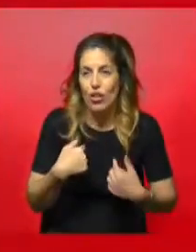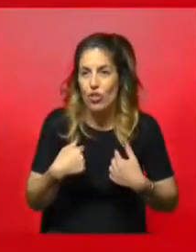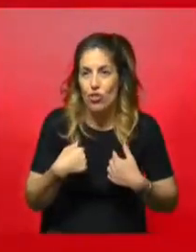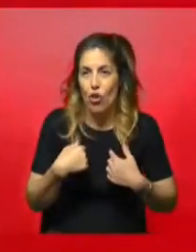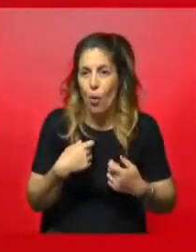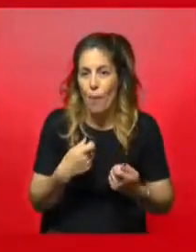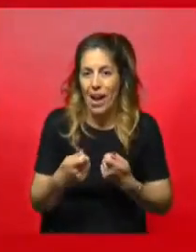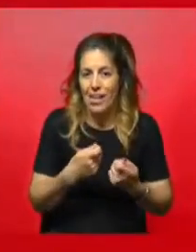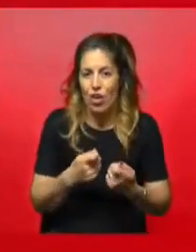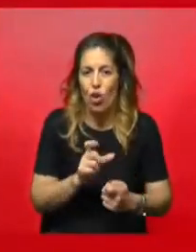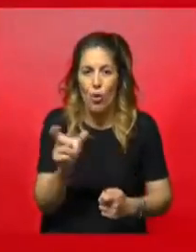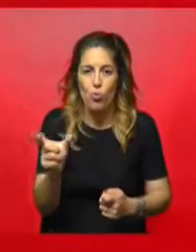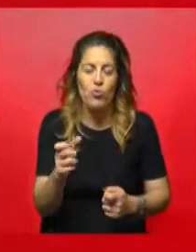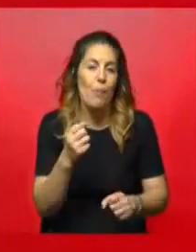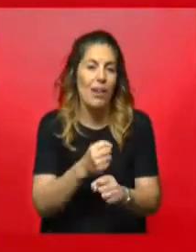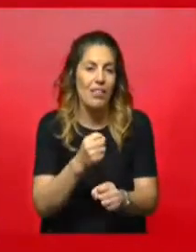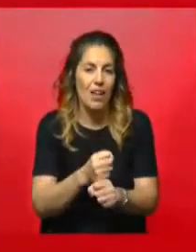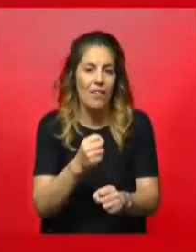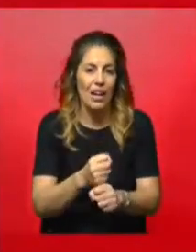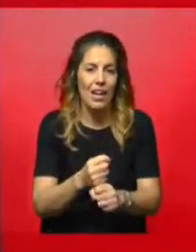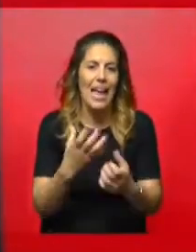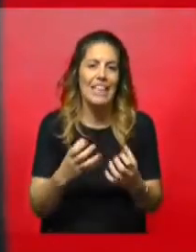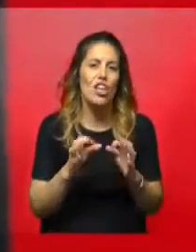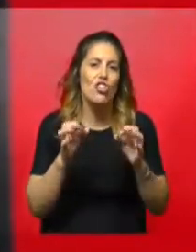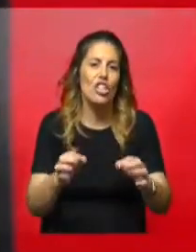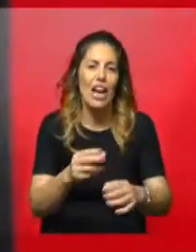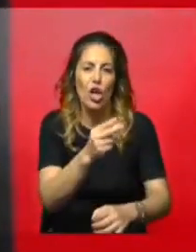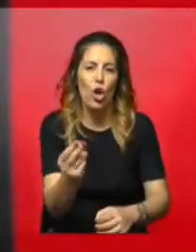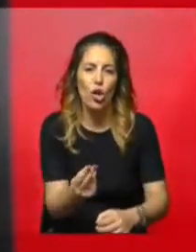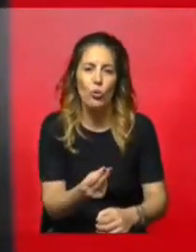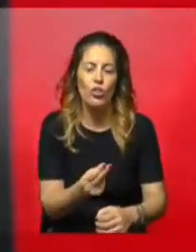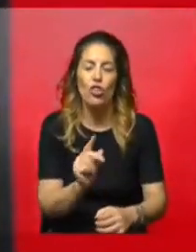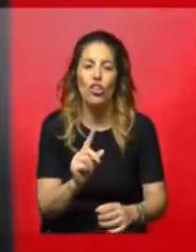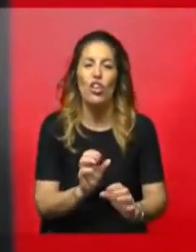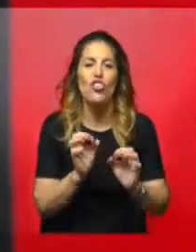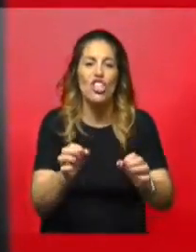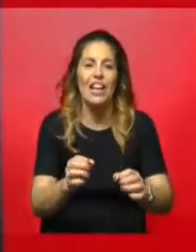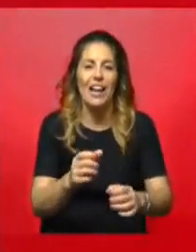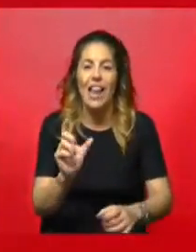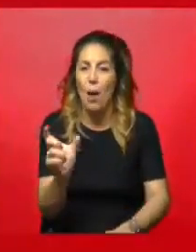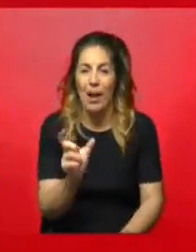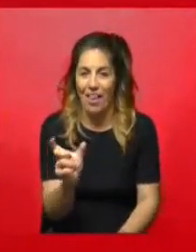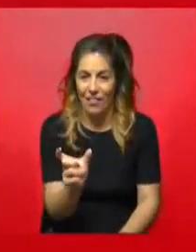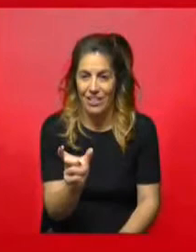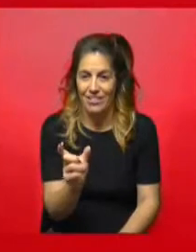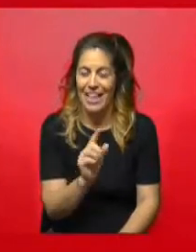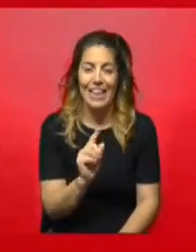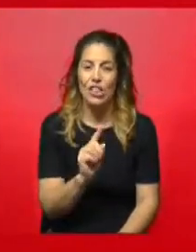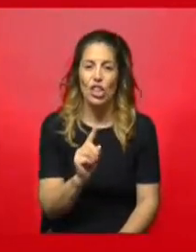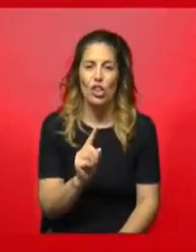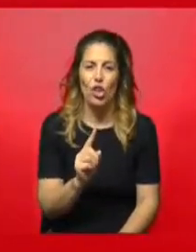como excusa para trabajar Es que quiero llegar con la Ilustración donde no llegan las palabras y esto no es